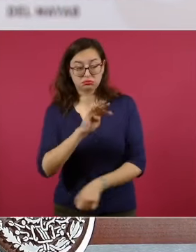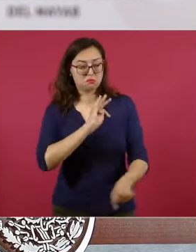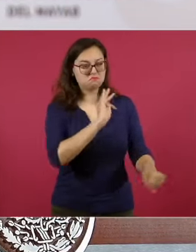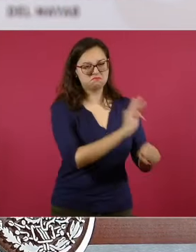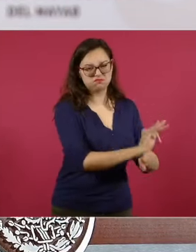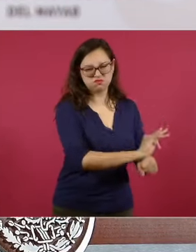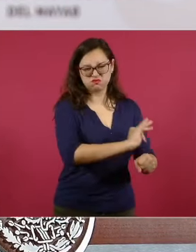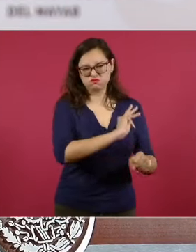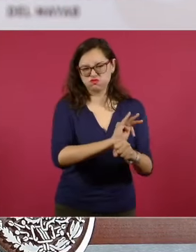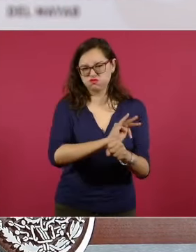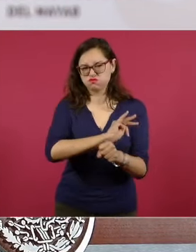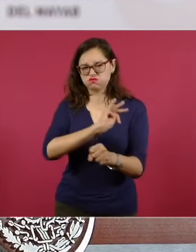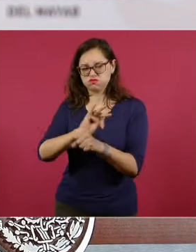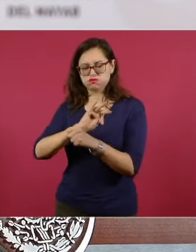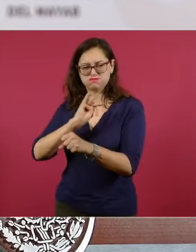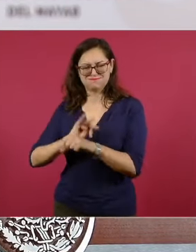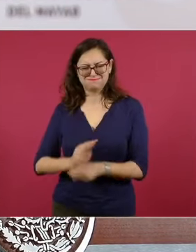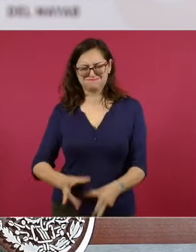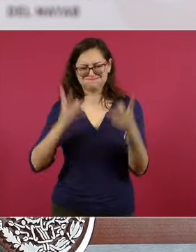se han